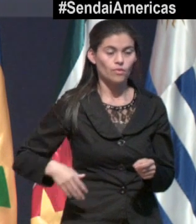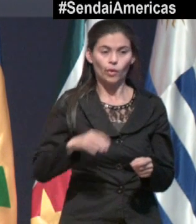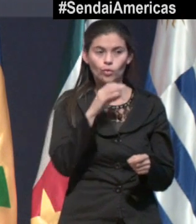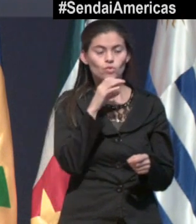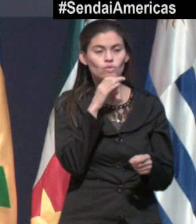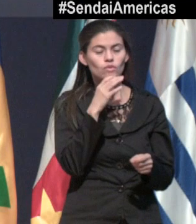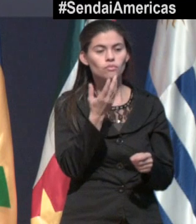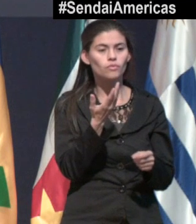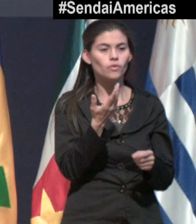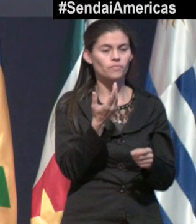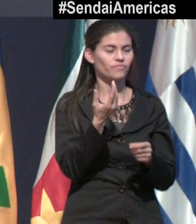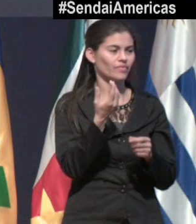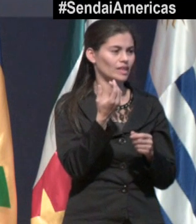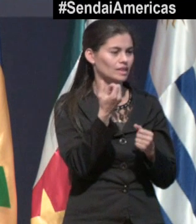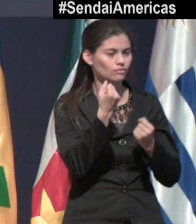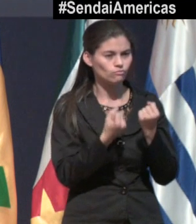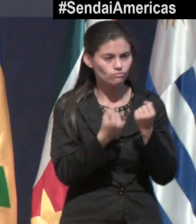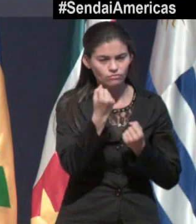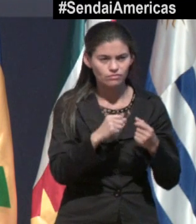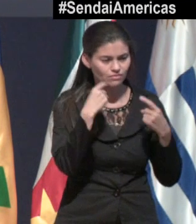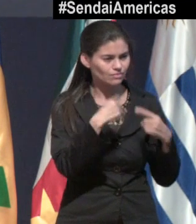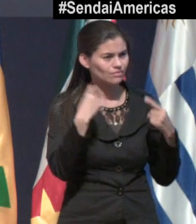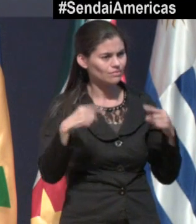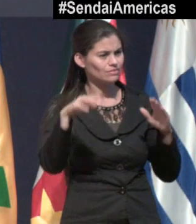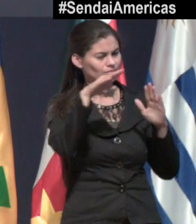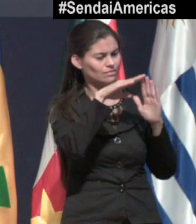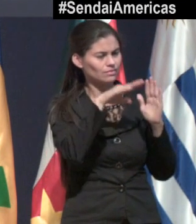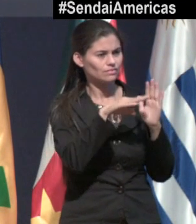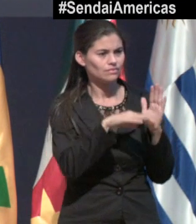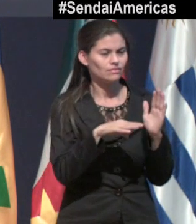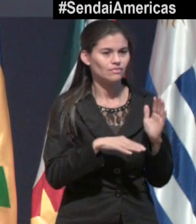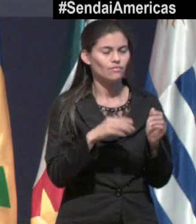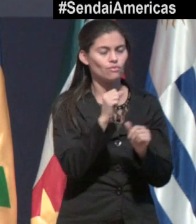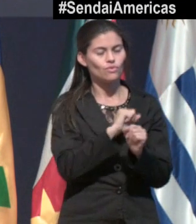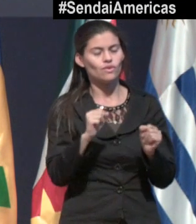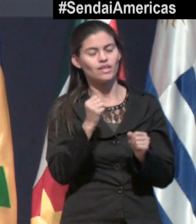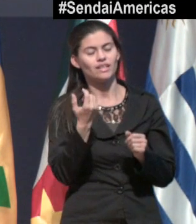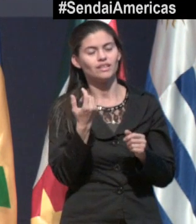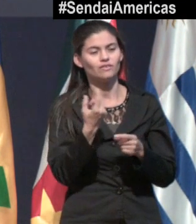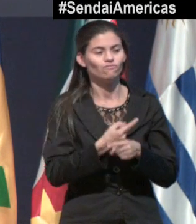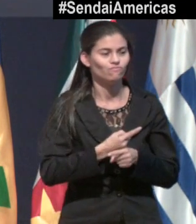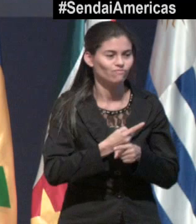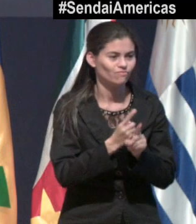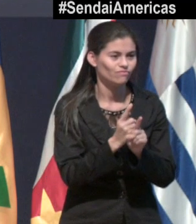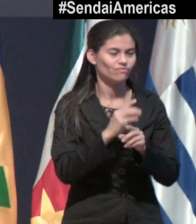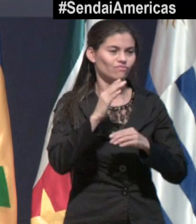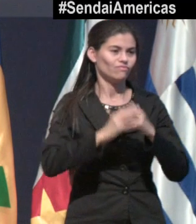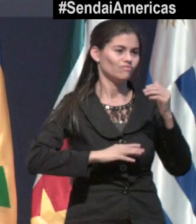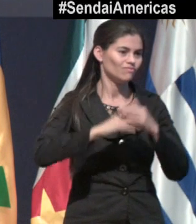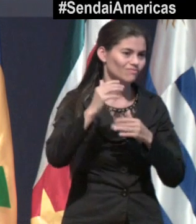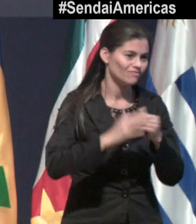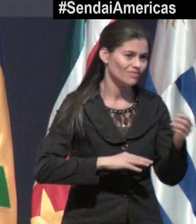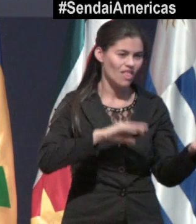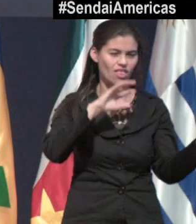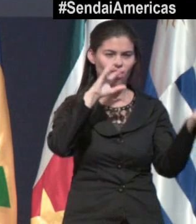los distintos recursos disponibles para atender, recuperarse y reconstruir luego de los desastres,